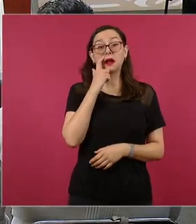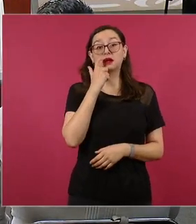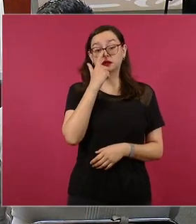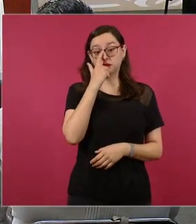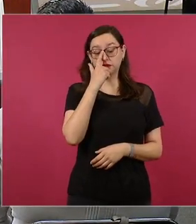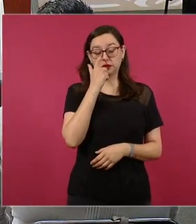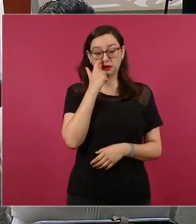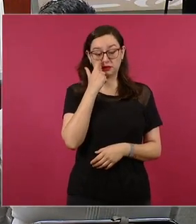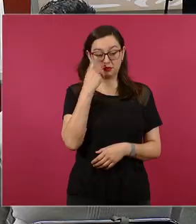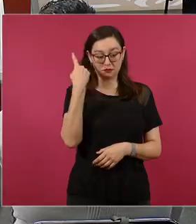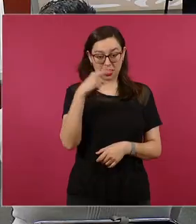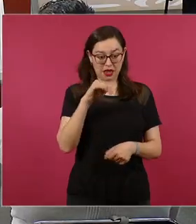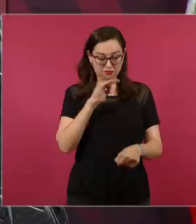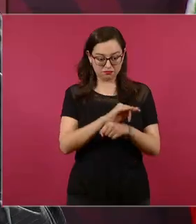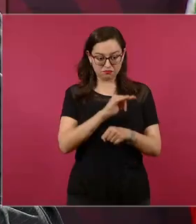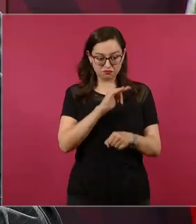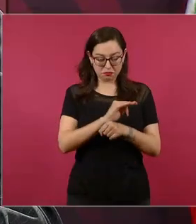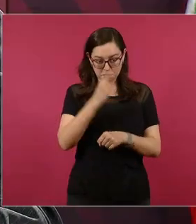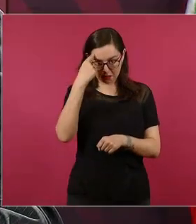establecer y fortalecer,